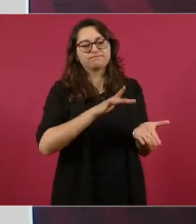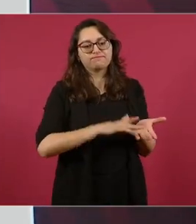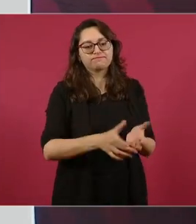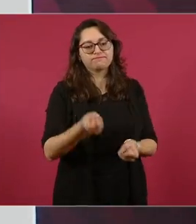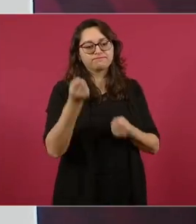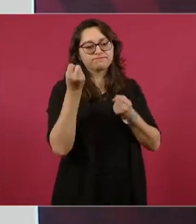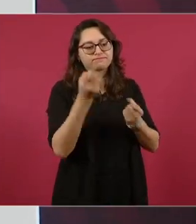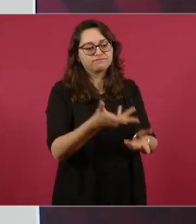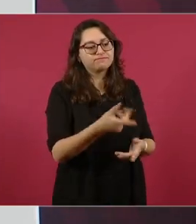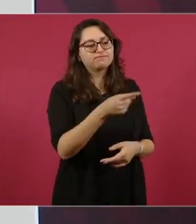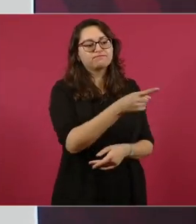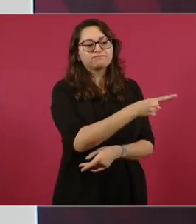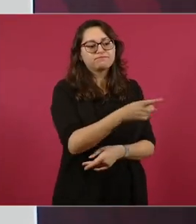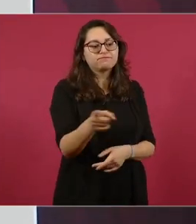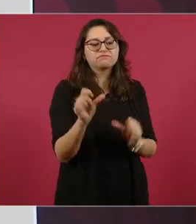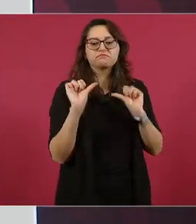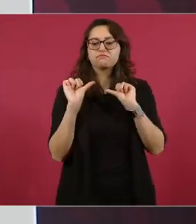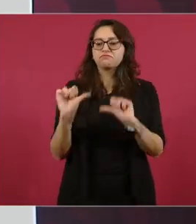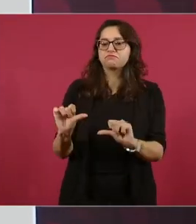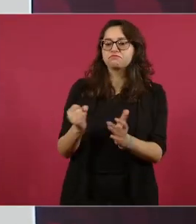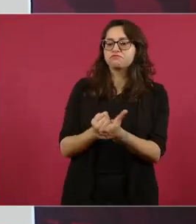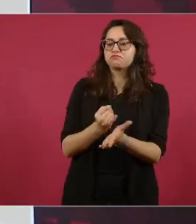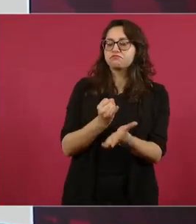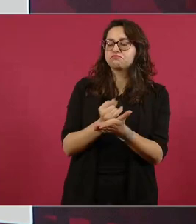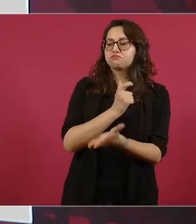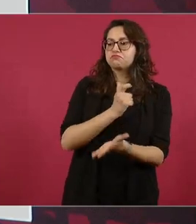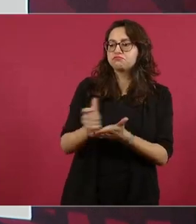no pagando impuestos,